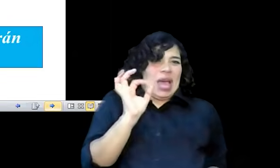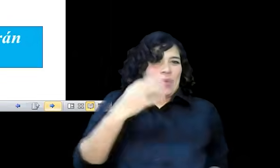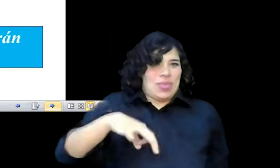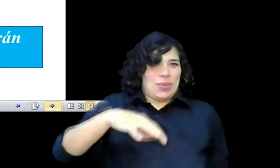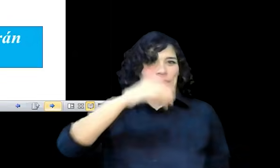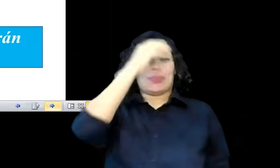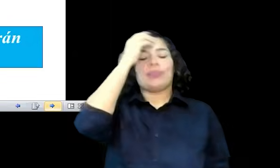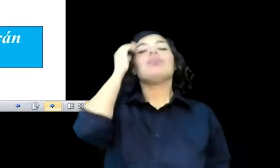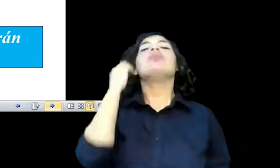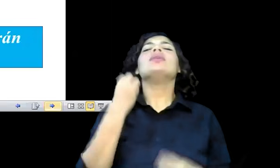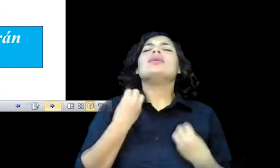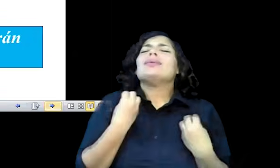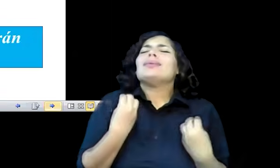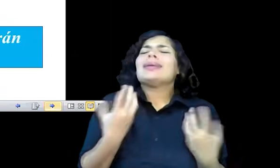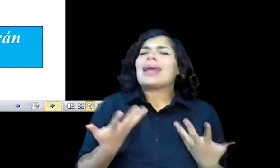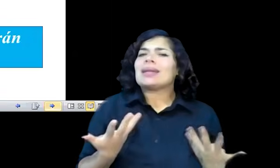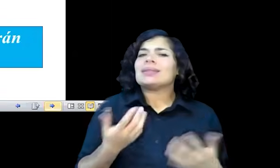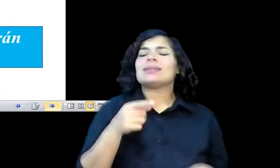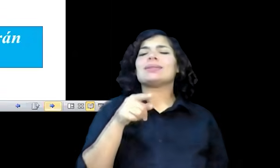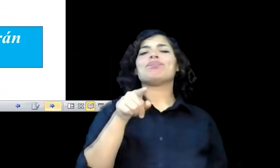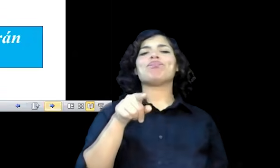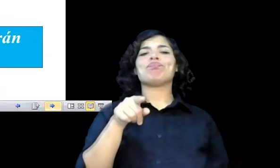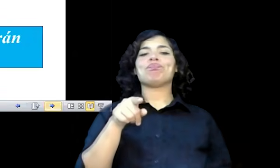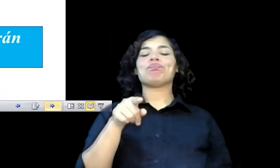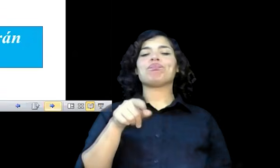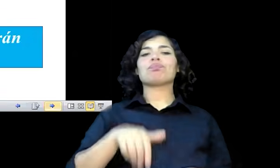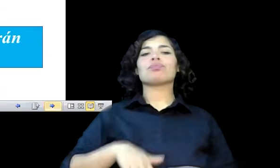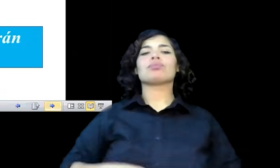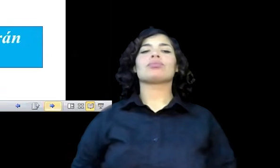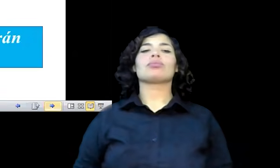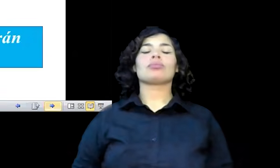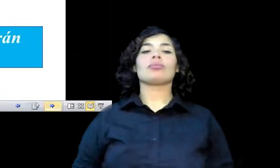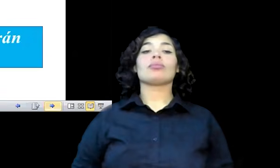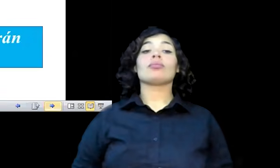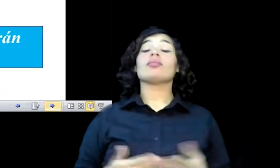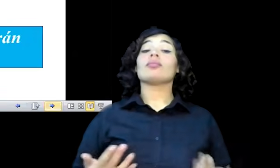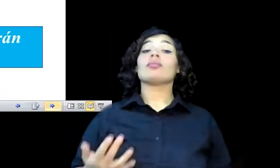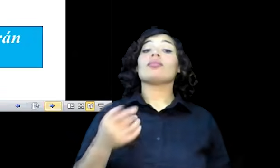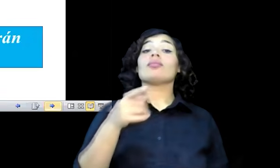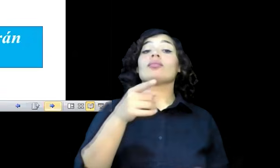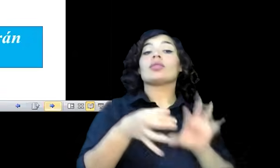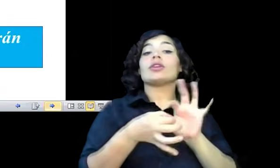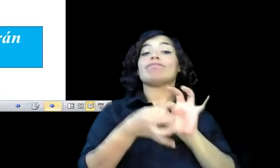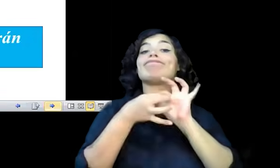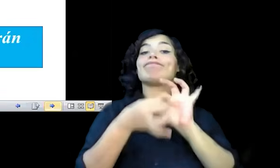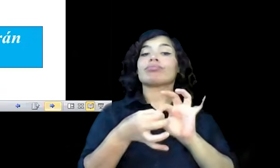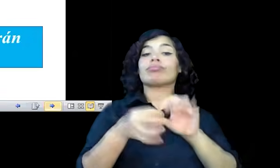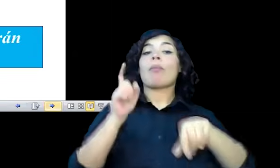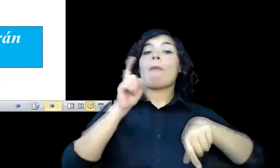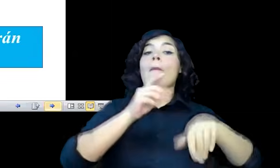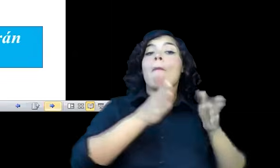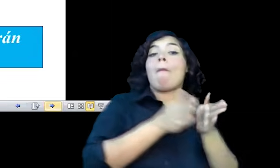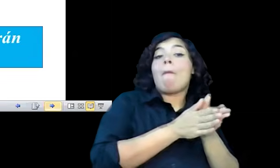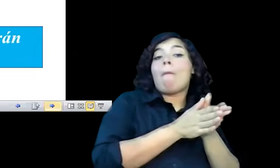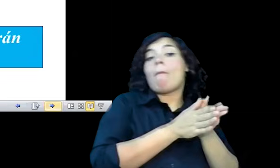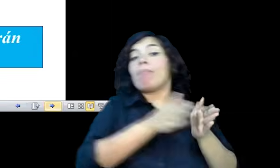esta exención condicionada? Esta exención tiene su efecto desde el periodo fiscal